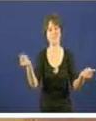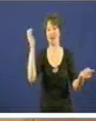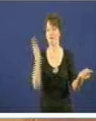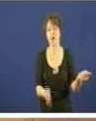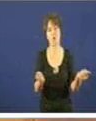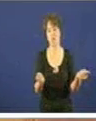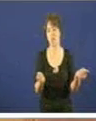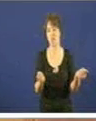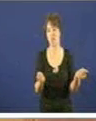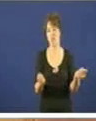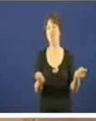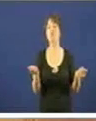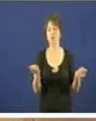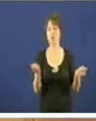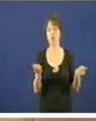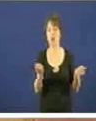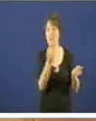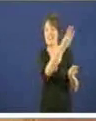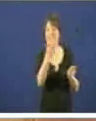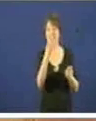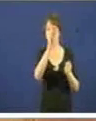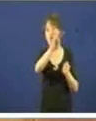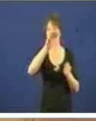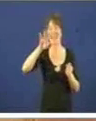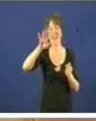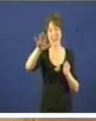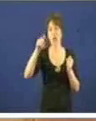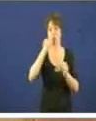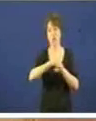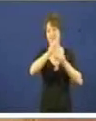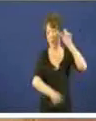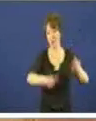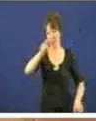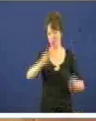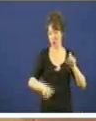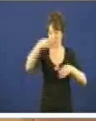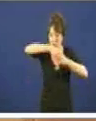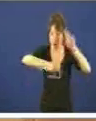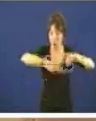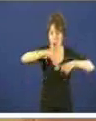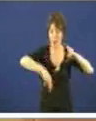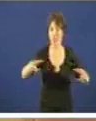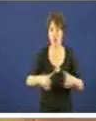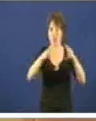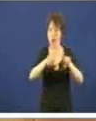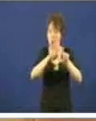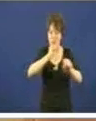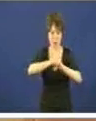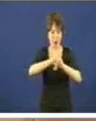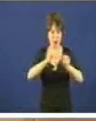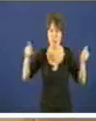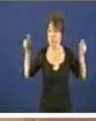Prácticamente a desaparecer. Os 335 traballadores da obra social, a inxente actividade que a obra social das caixas